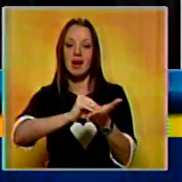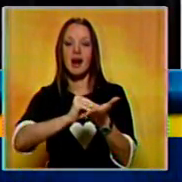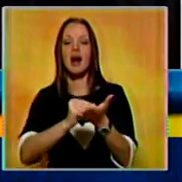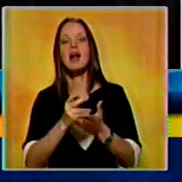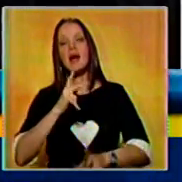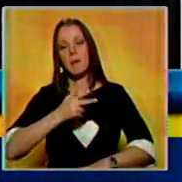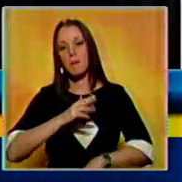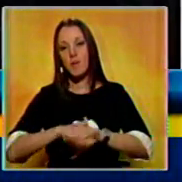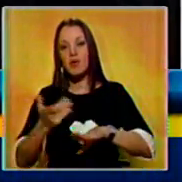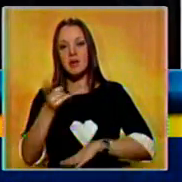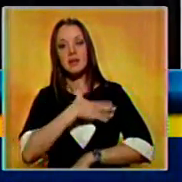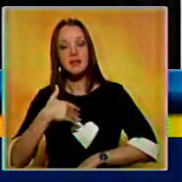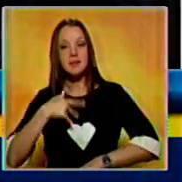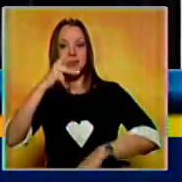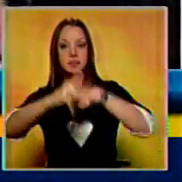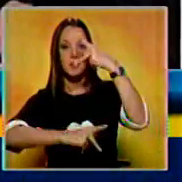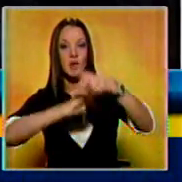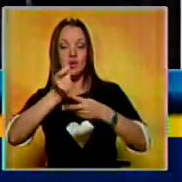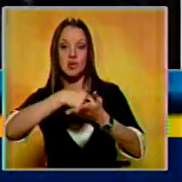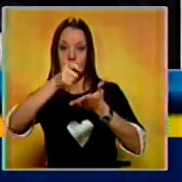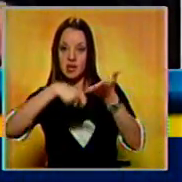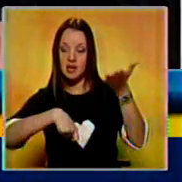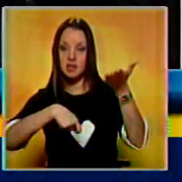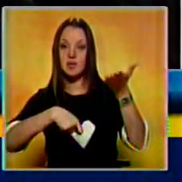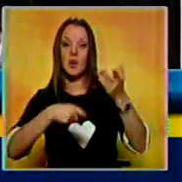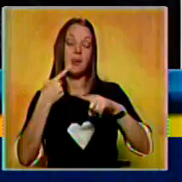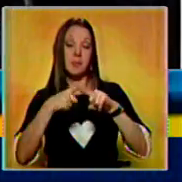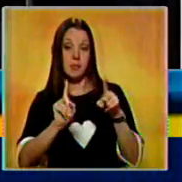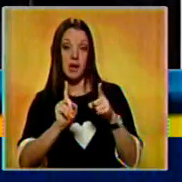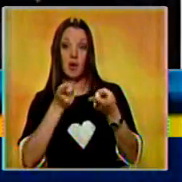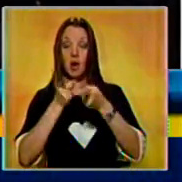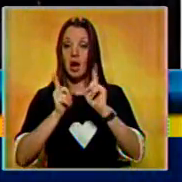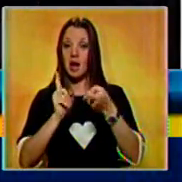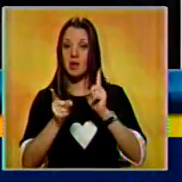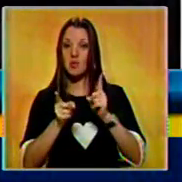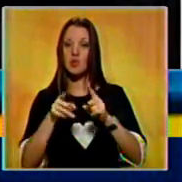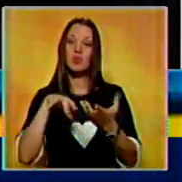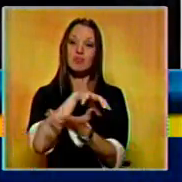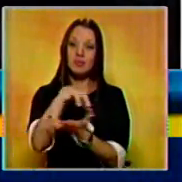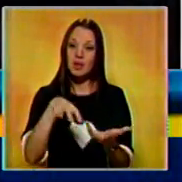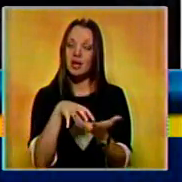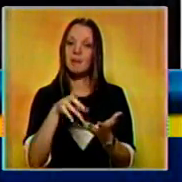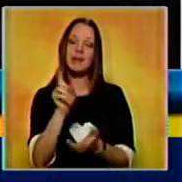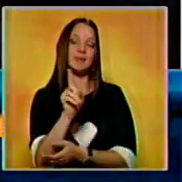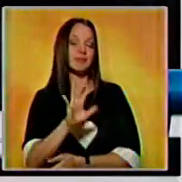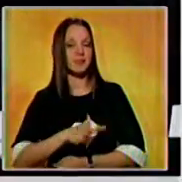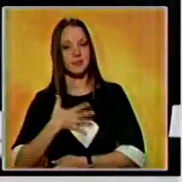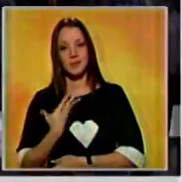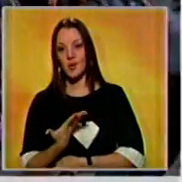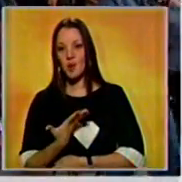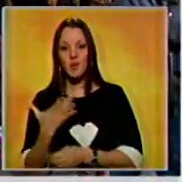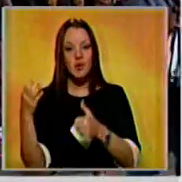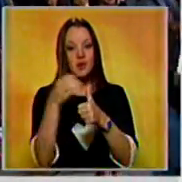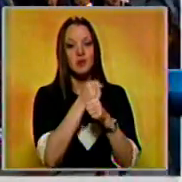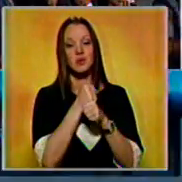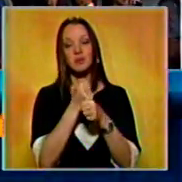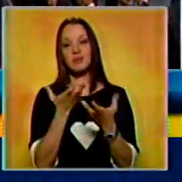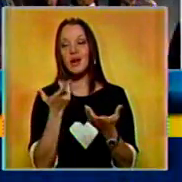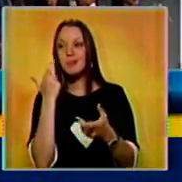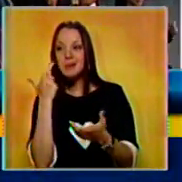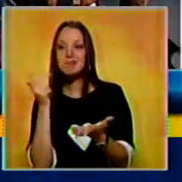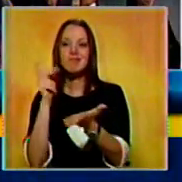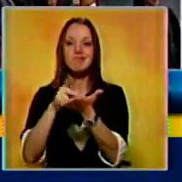hacer su proceso de inscripción, pero que por algunas circunstancias no lo han podido conseguir. El lapso